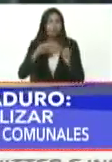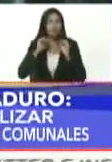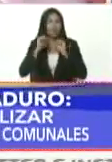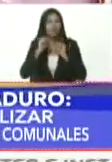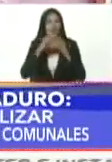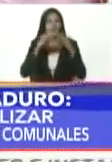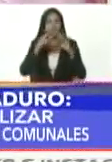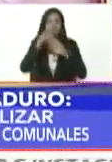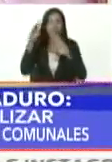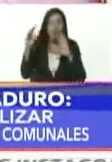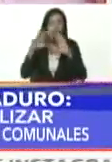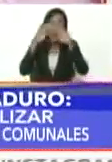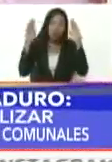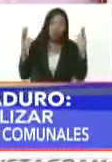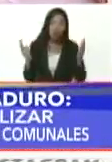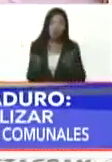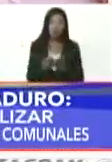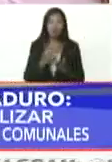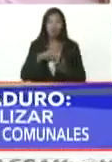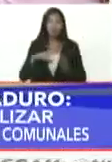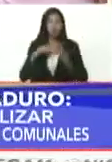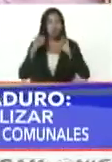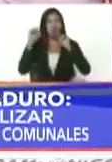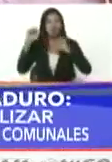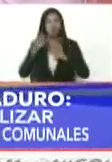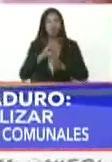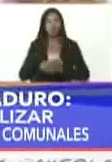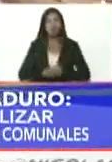a esa hiperinflación le vamos a ganar más temprano que tarde.